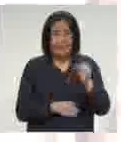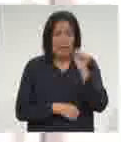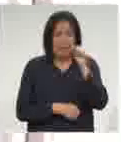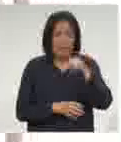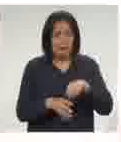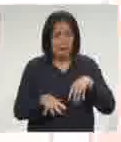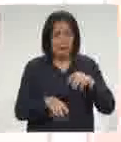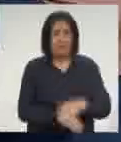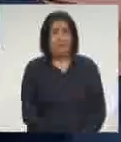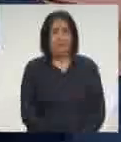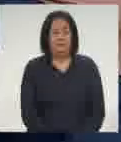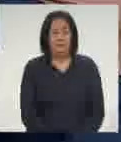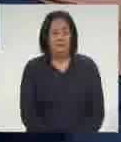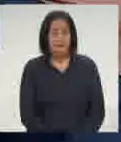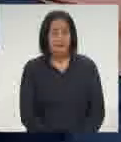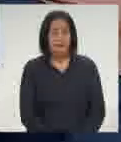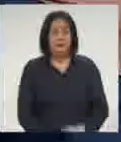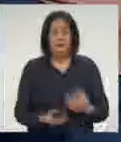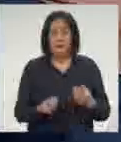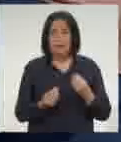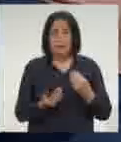ofrecerá la